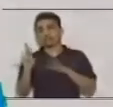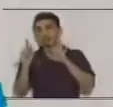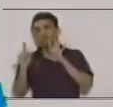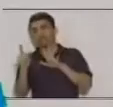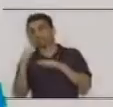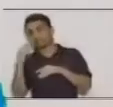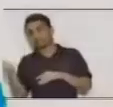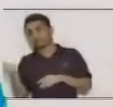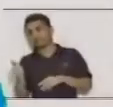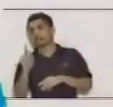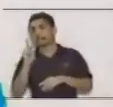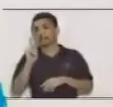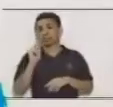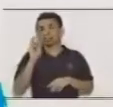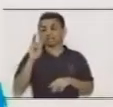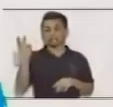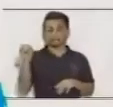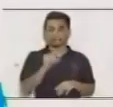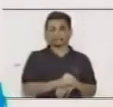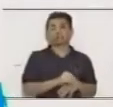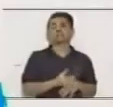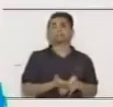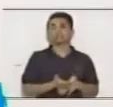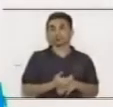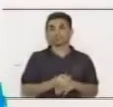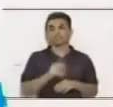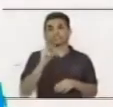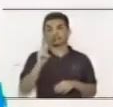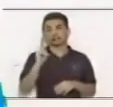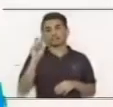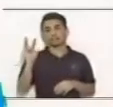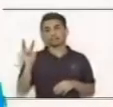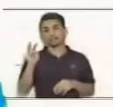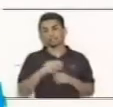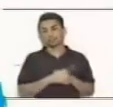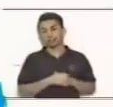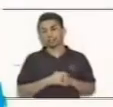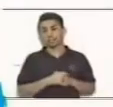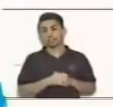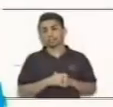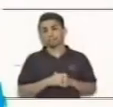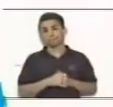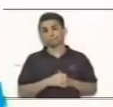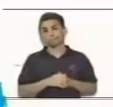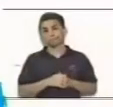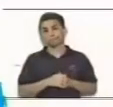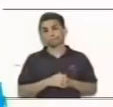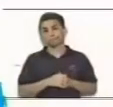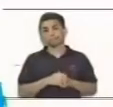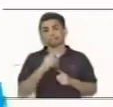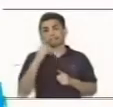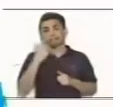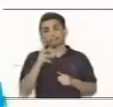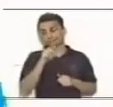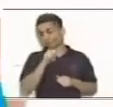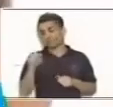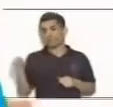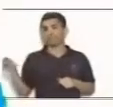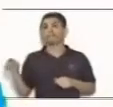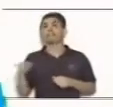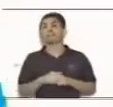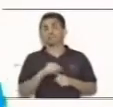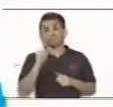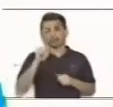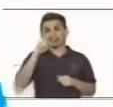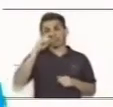menor, Y3. El otro factor común va a ser Y3. Entonces, nos damos cuenta que sí es un trinomio, pero